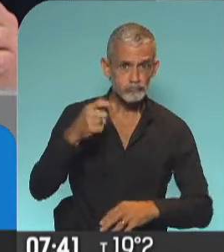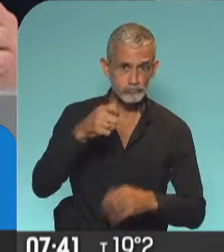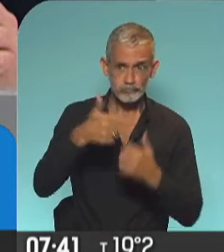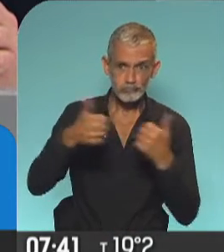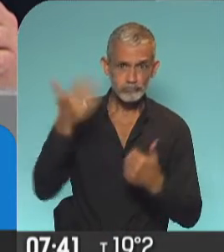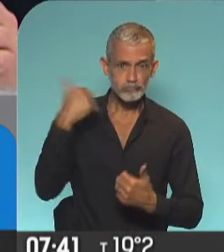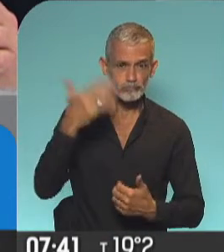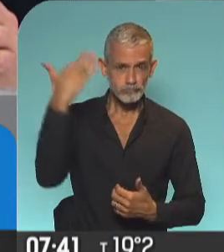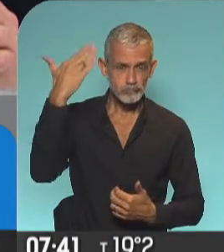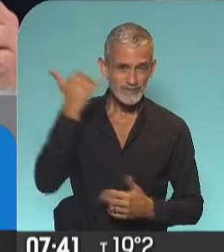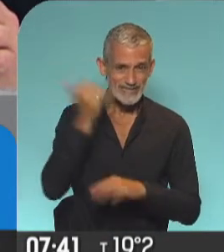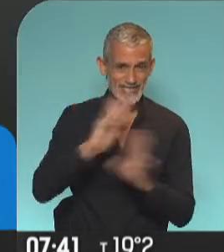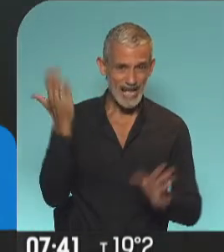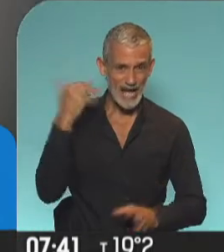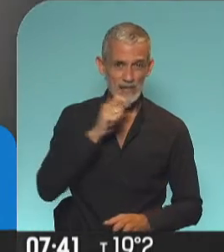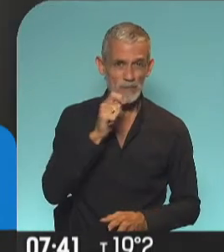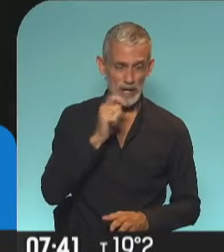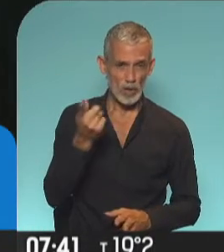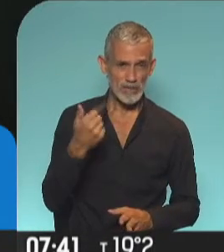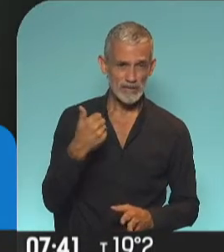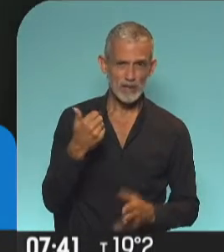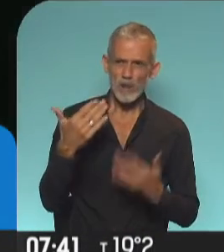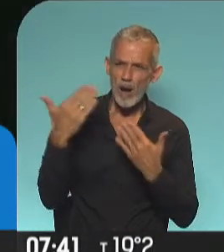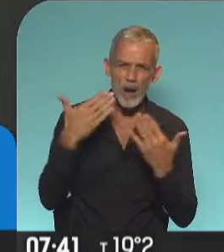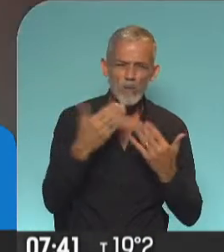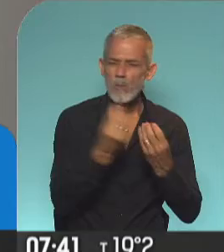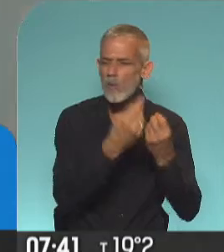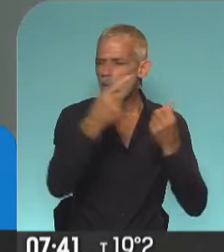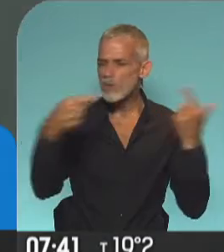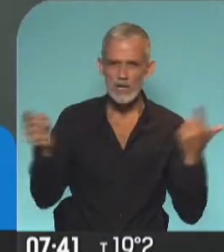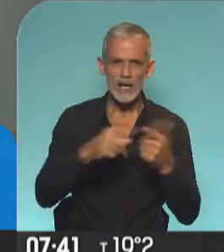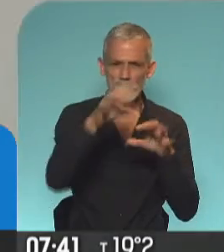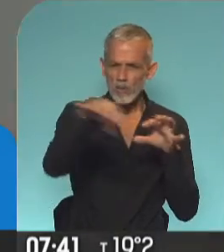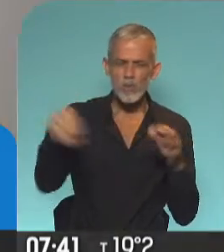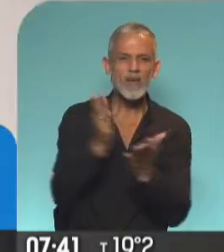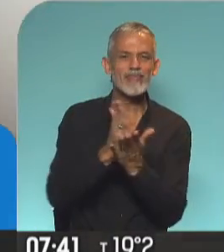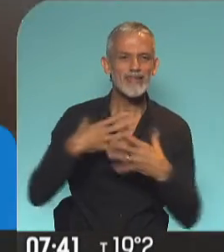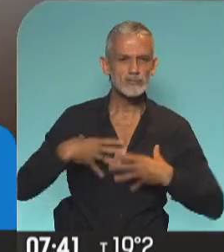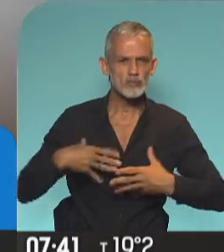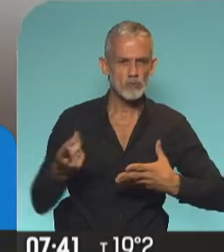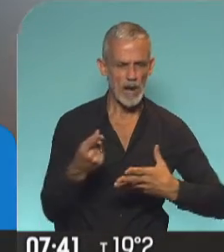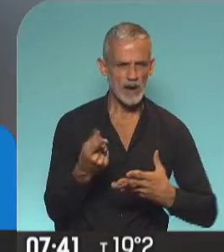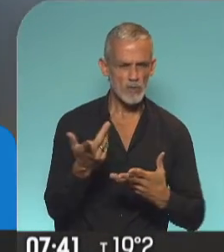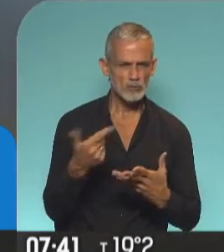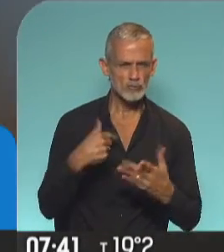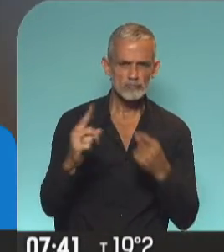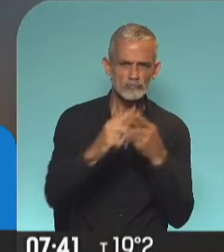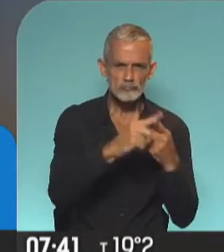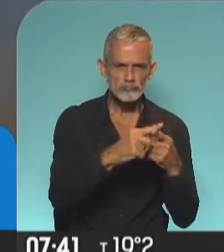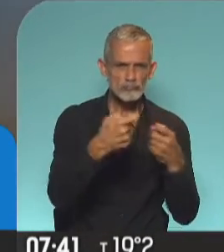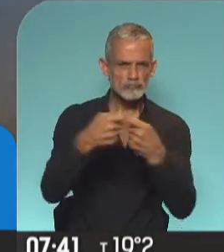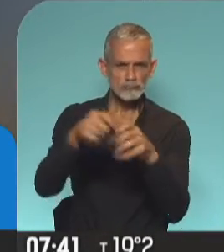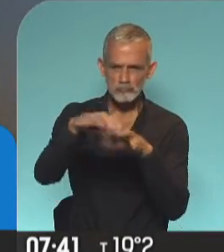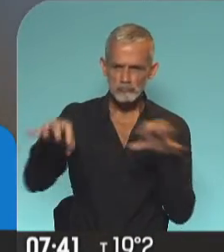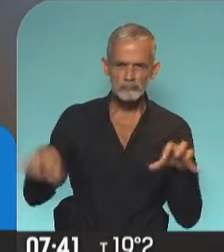prensa ayer. Estuvimos hablando con mucha gente, con muchos organismos de derechos humanos, digamos, organismos de derechos